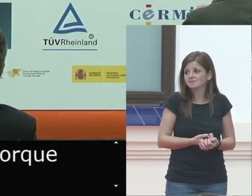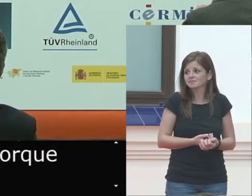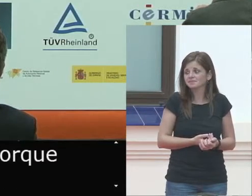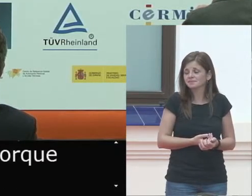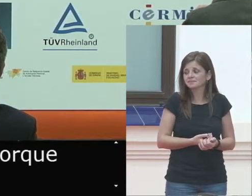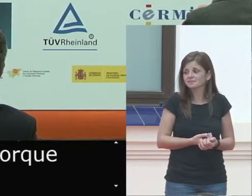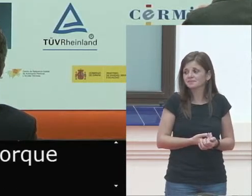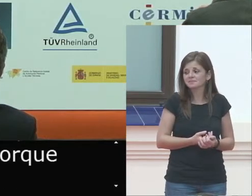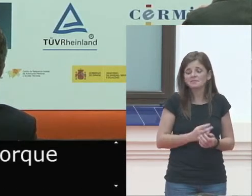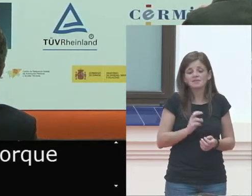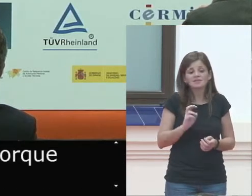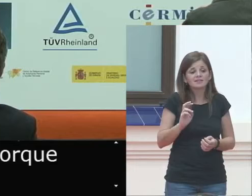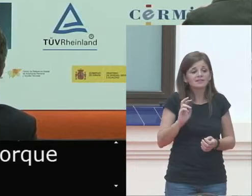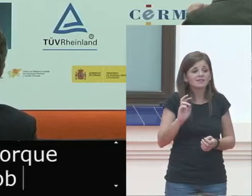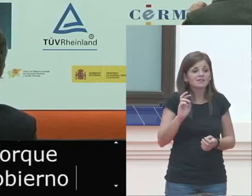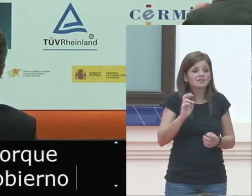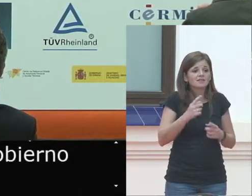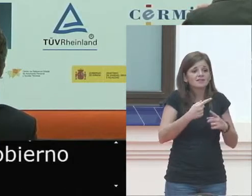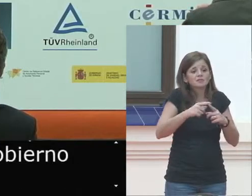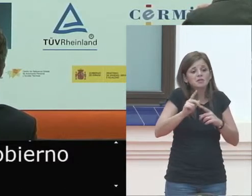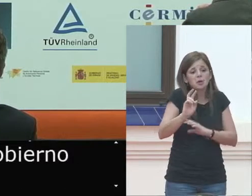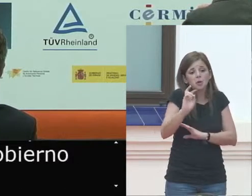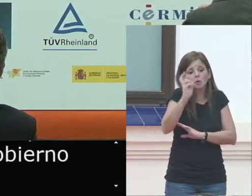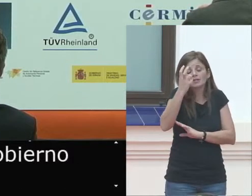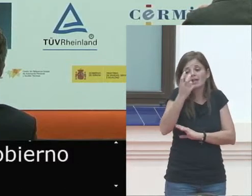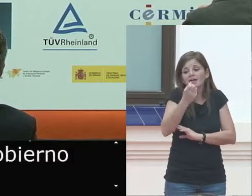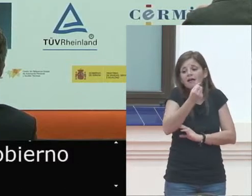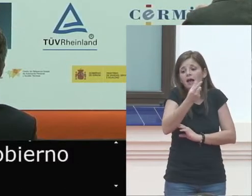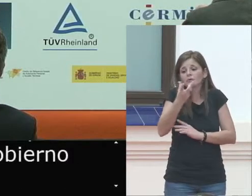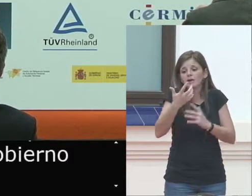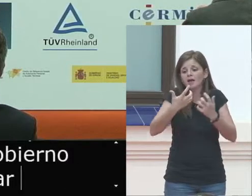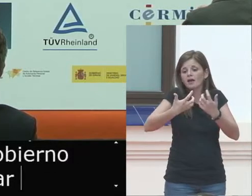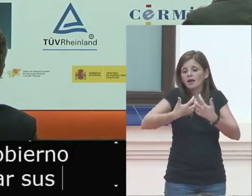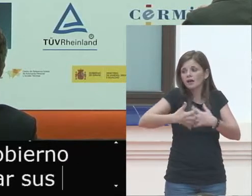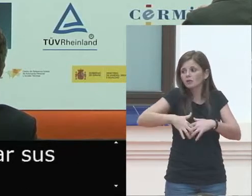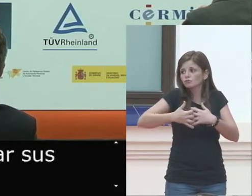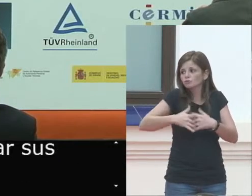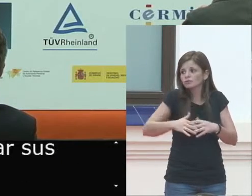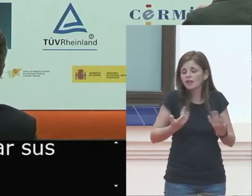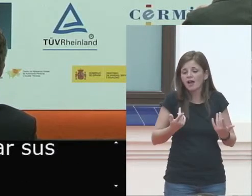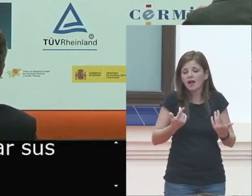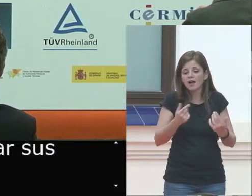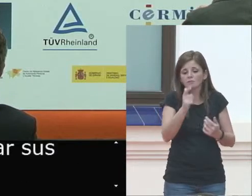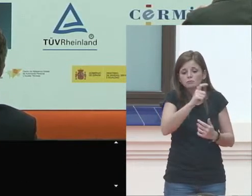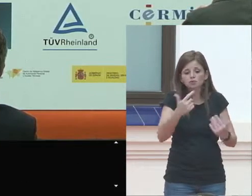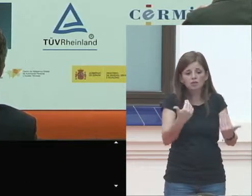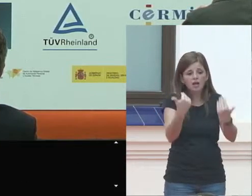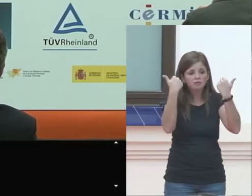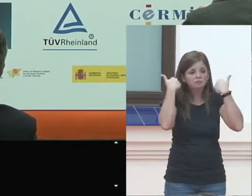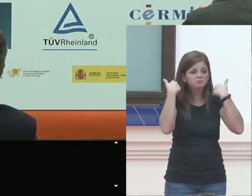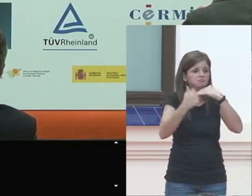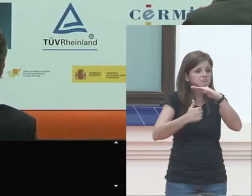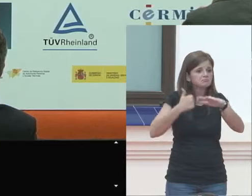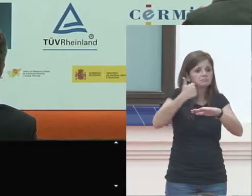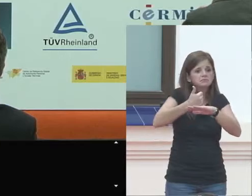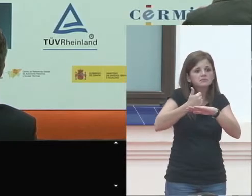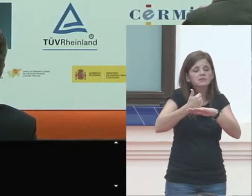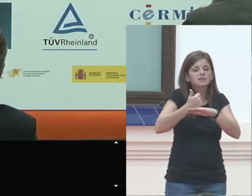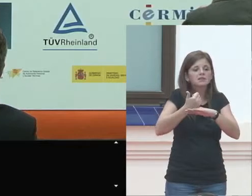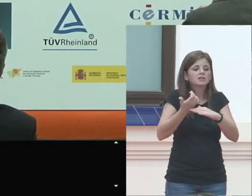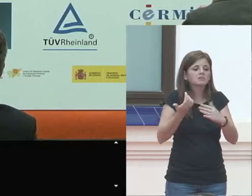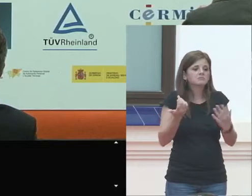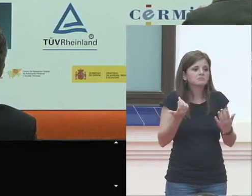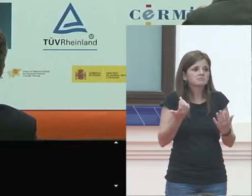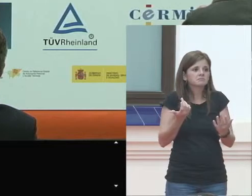Otra cosa es que luego, en algunas industrias, determinados altos cargos se convirtieron en